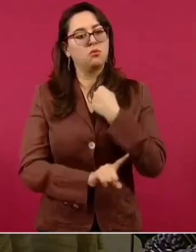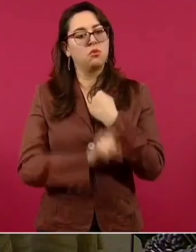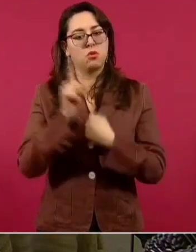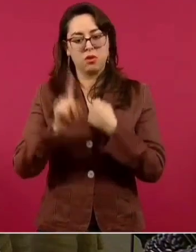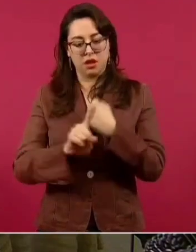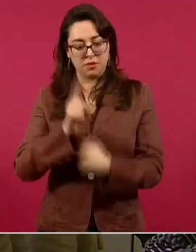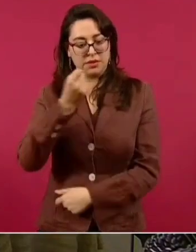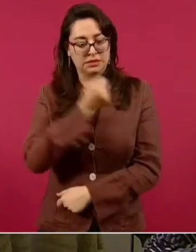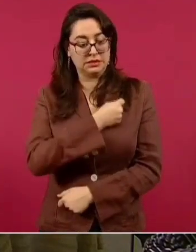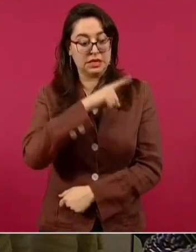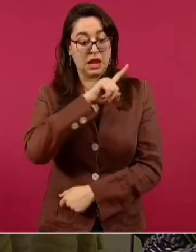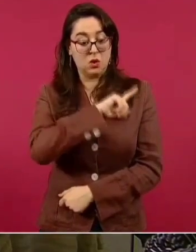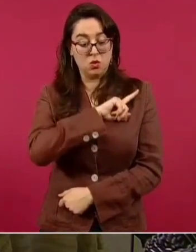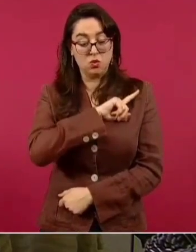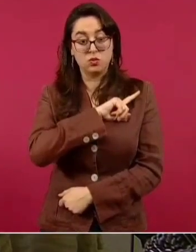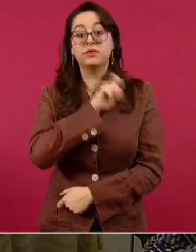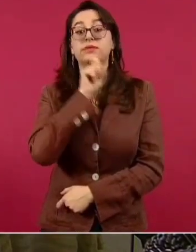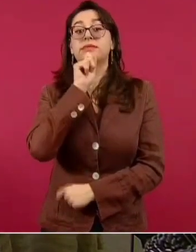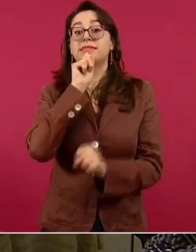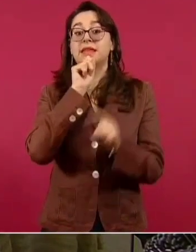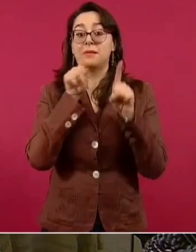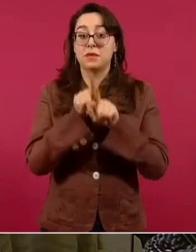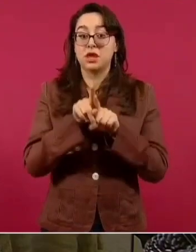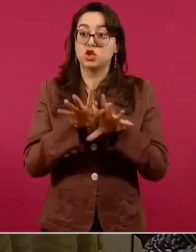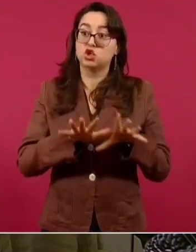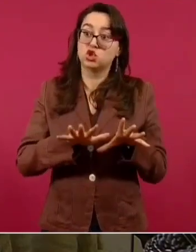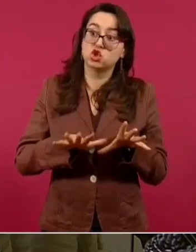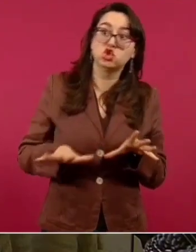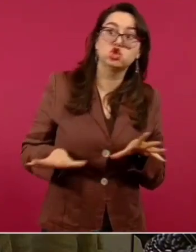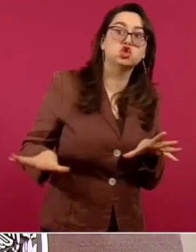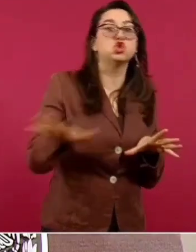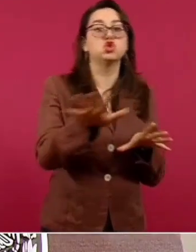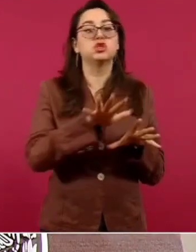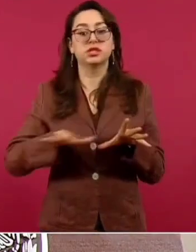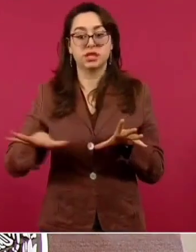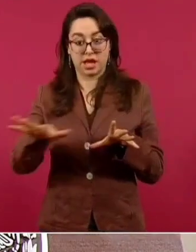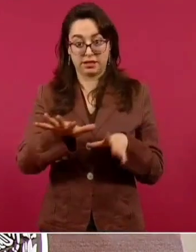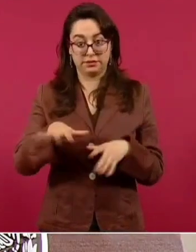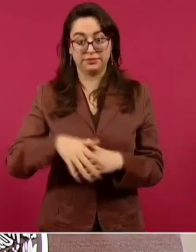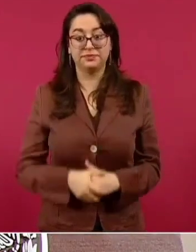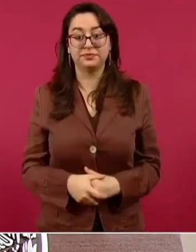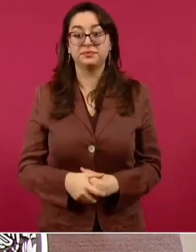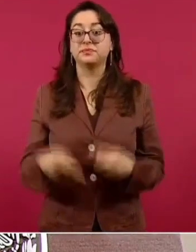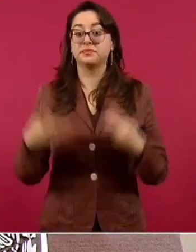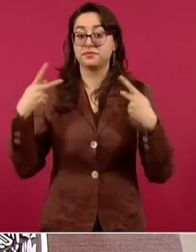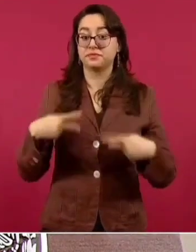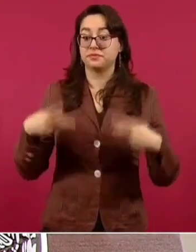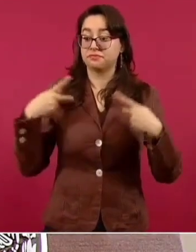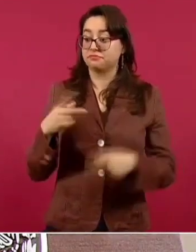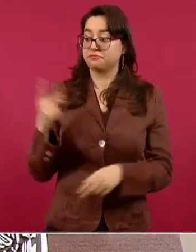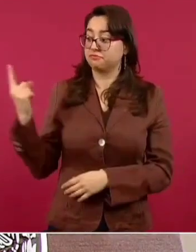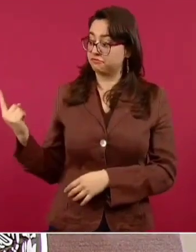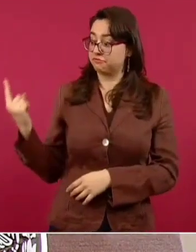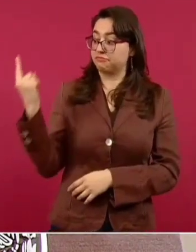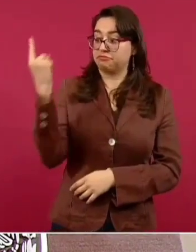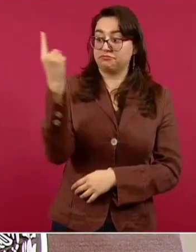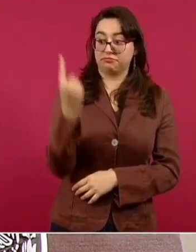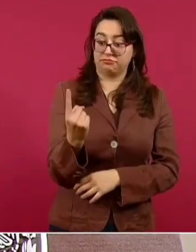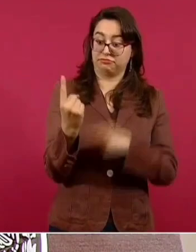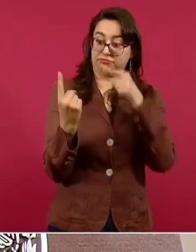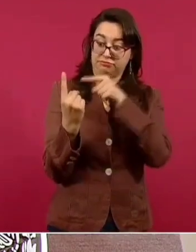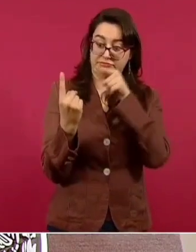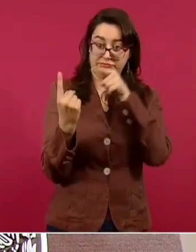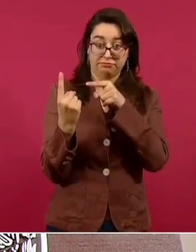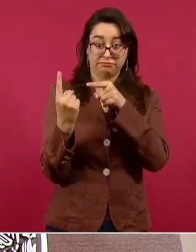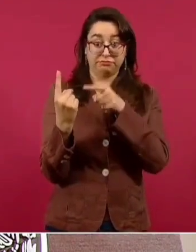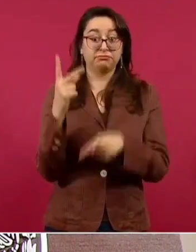característica principal es que la persona que ha tenido el problema de adicción, que se ha incorporado al fenómeno de